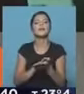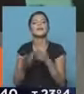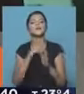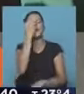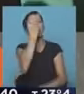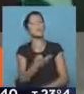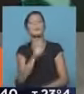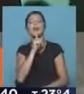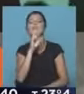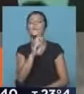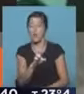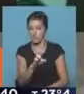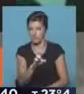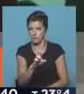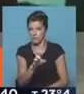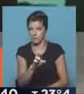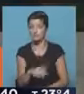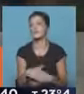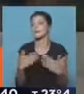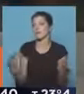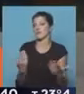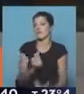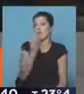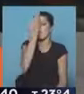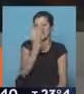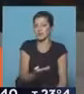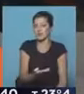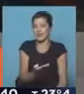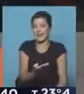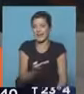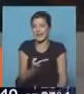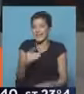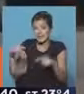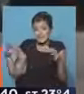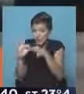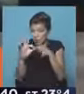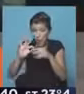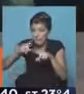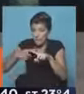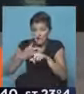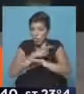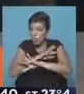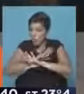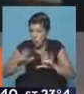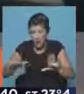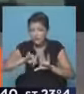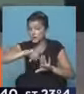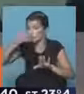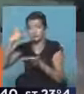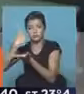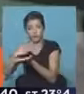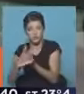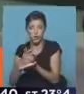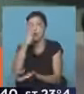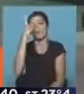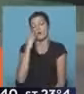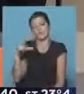trump y bueno dado que es un tipo que llega realmente desde afuera es un súper auge de un multimillonario